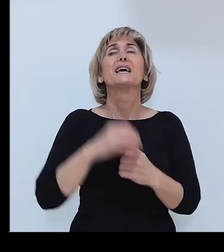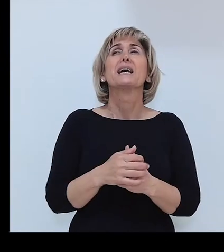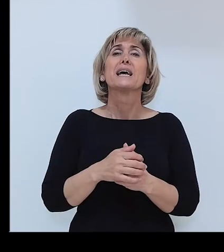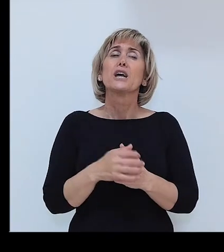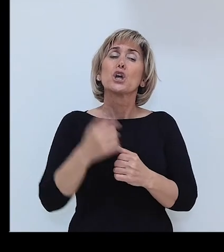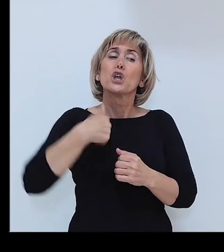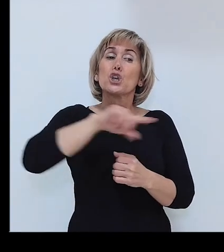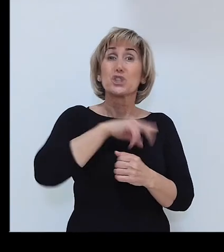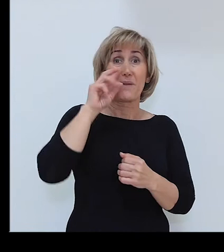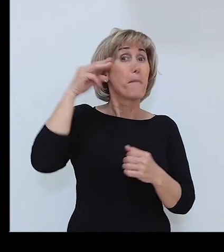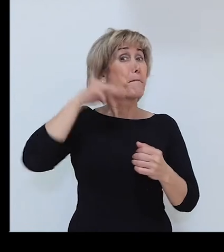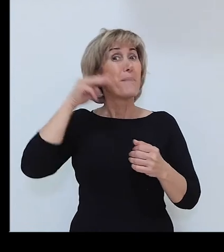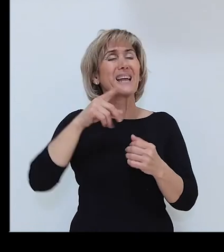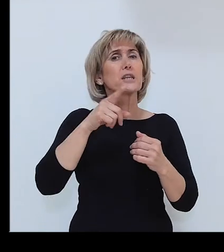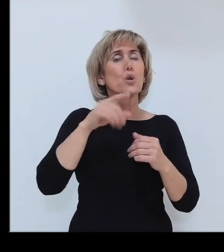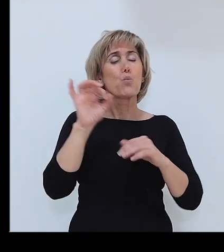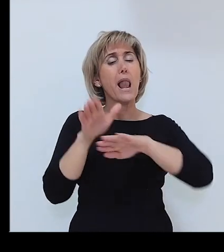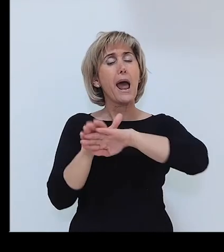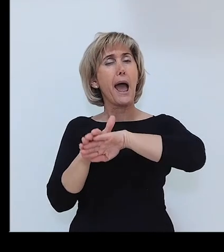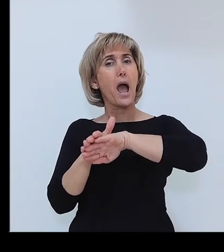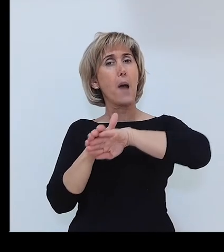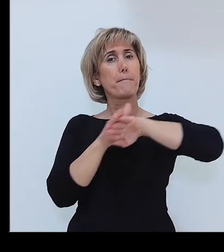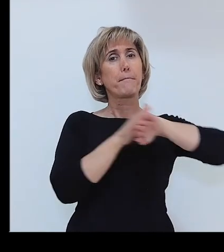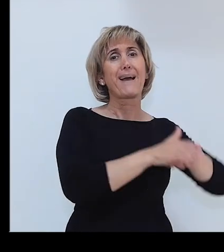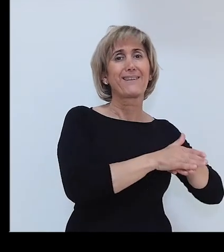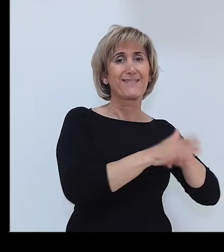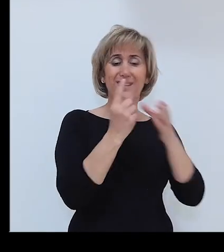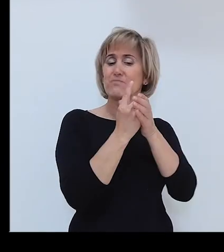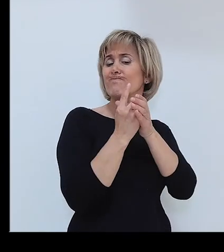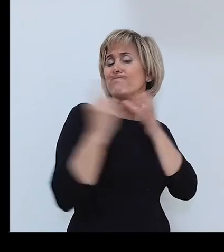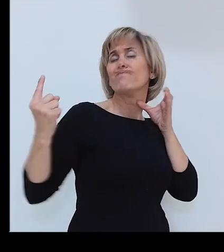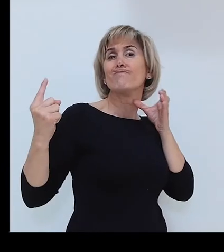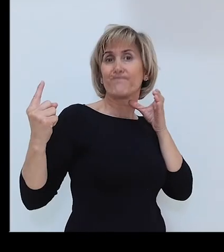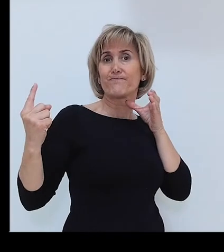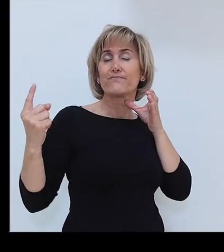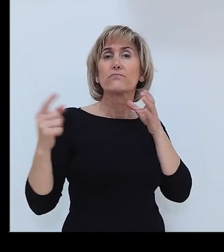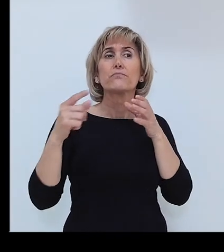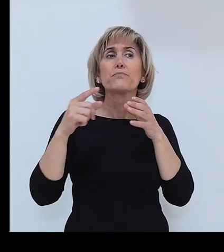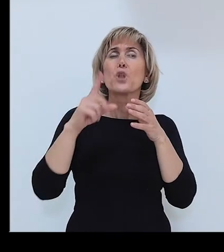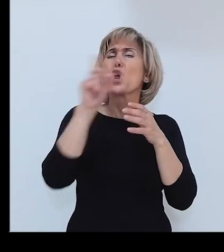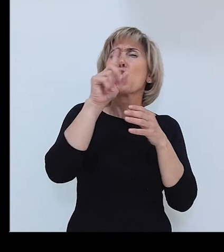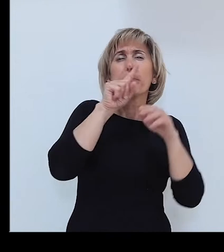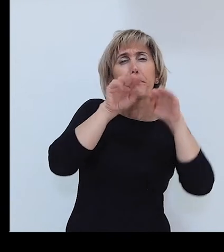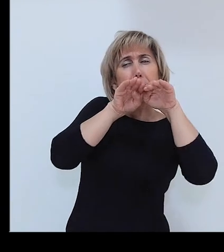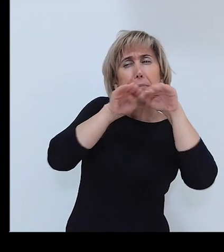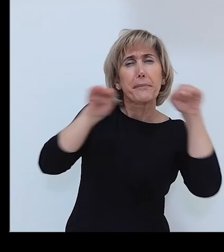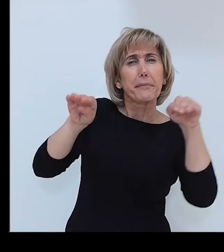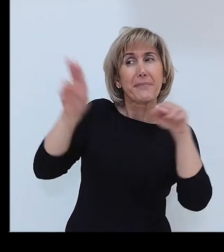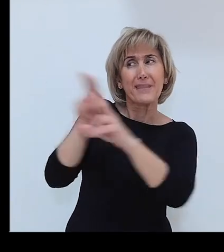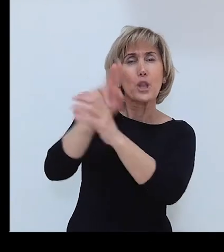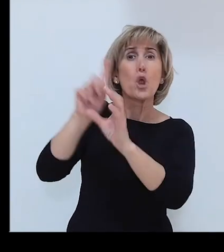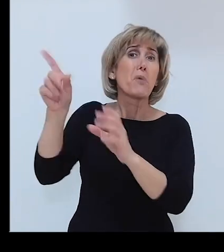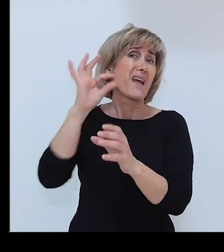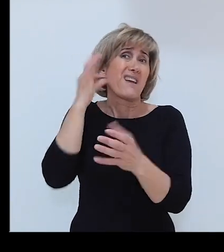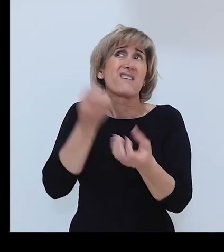Martineau queda excluida, queda ni siquiera silenciada porque tampoco tuvo voz nunca, sino